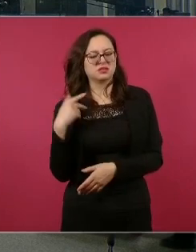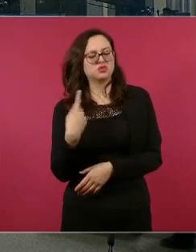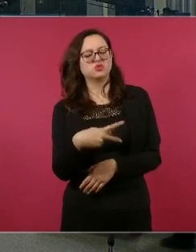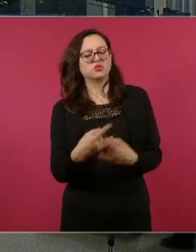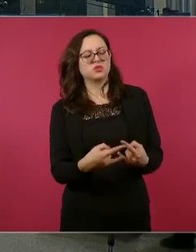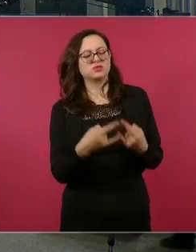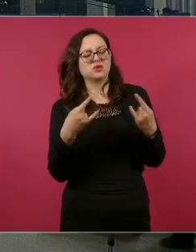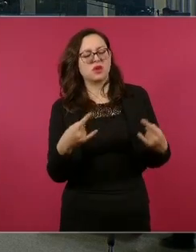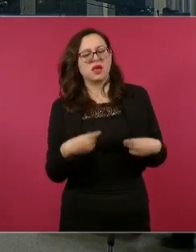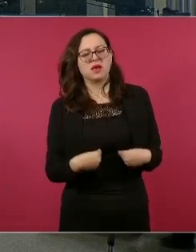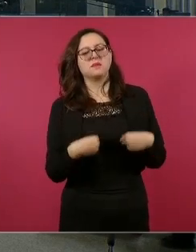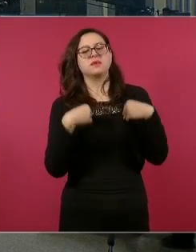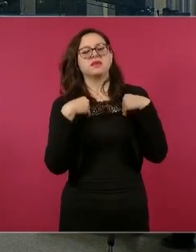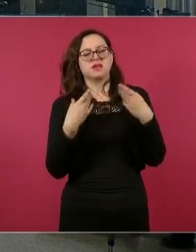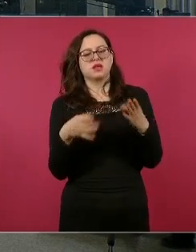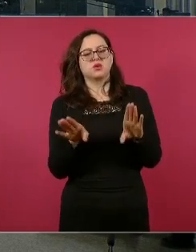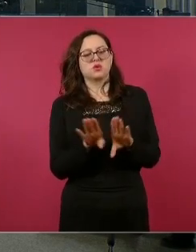y